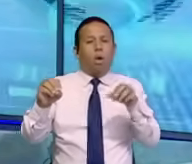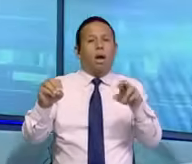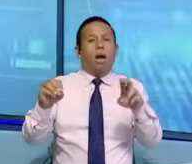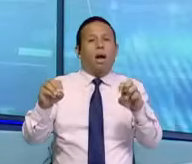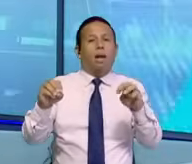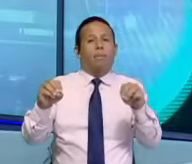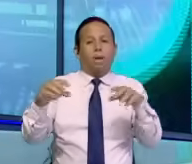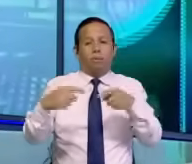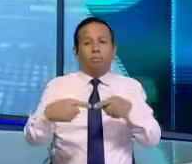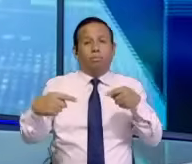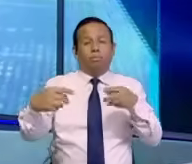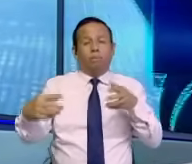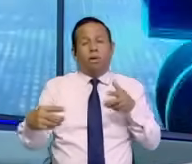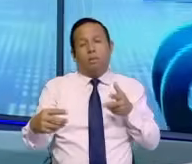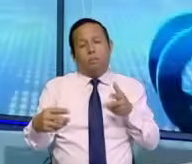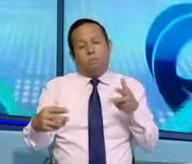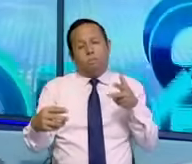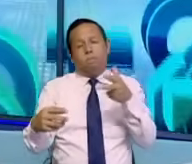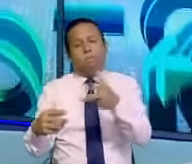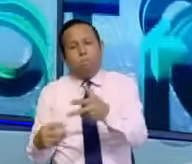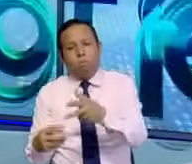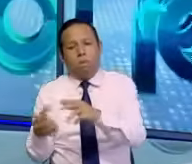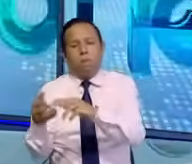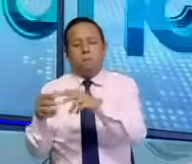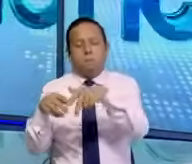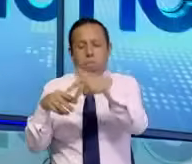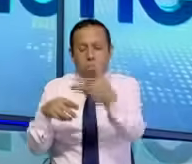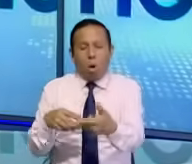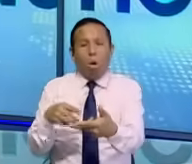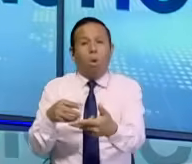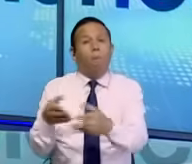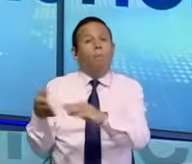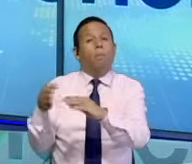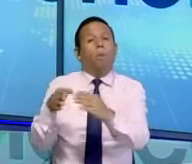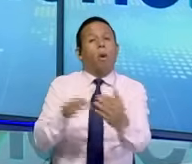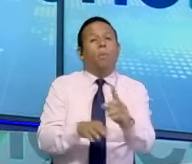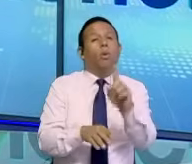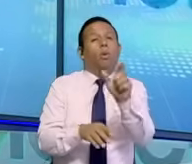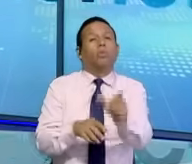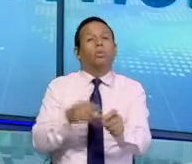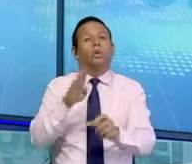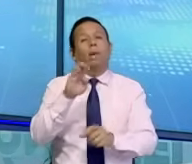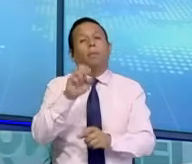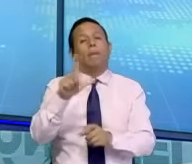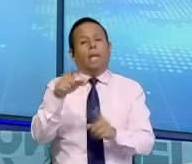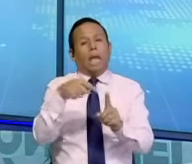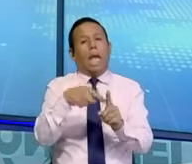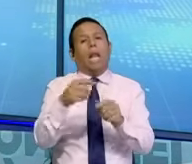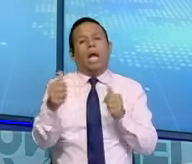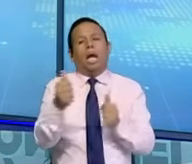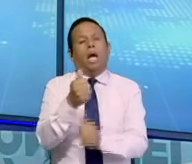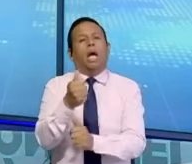fue identificada como Bill Carrillo, asistente del asambleísta social cristiano Carlos Vera Mora.